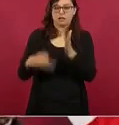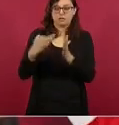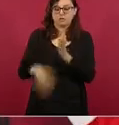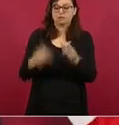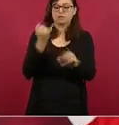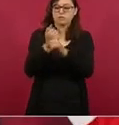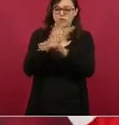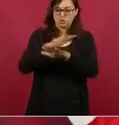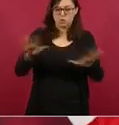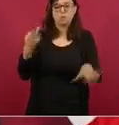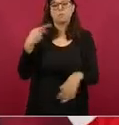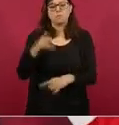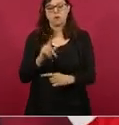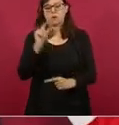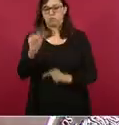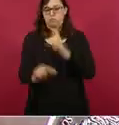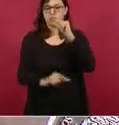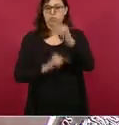que